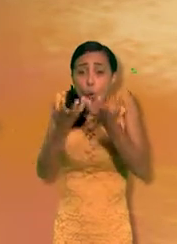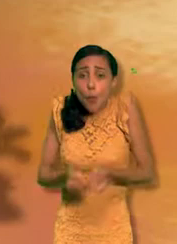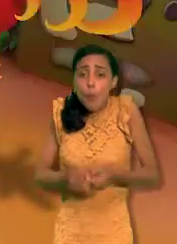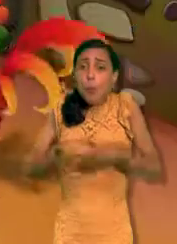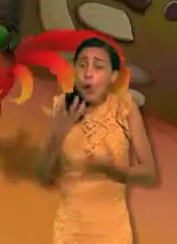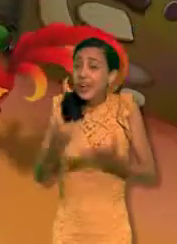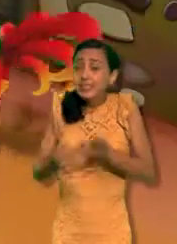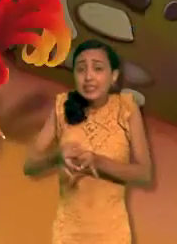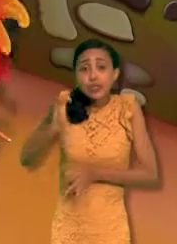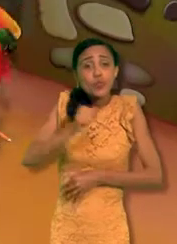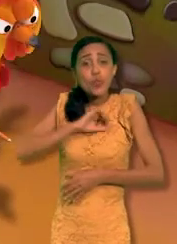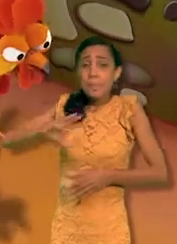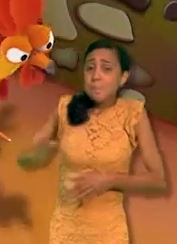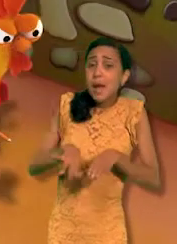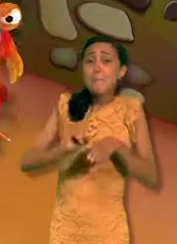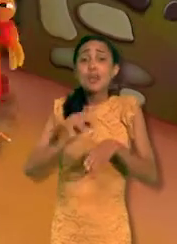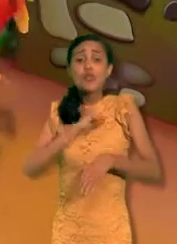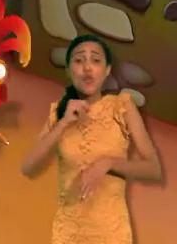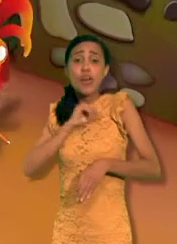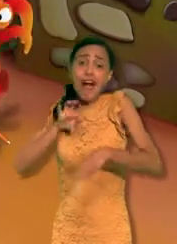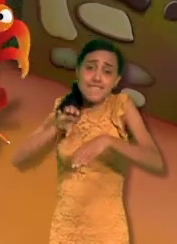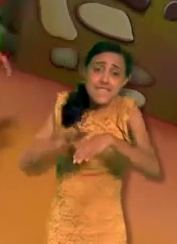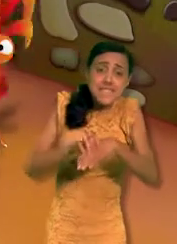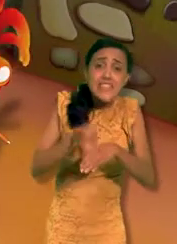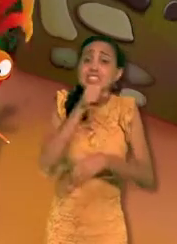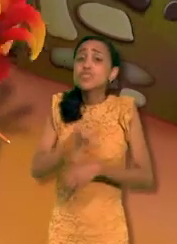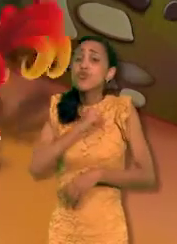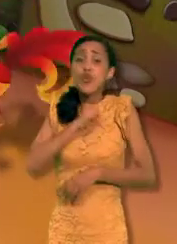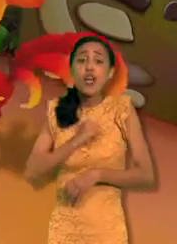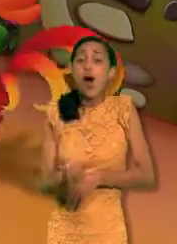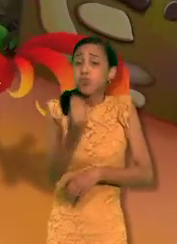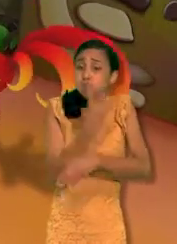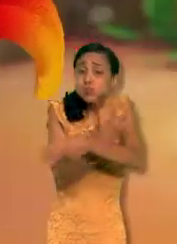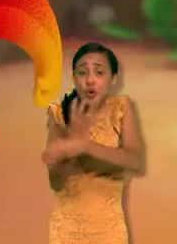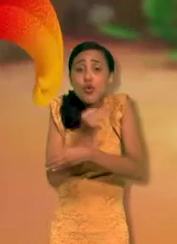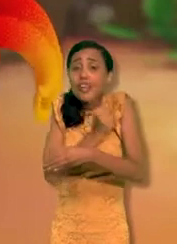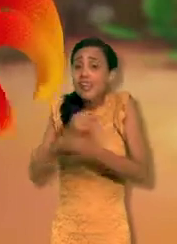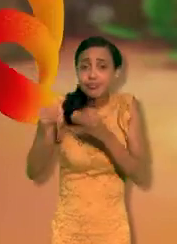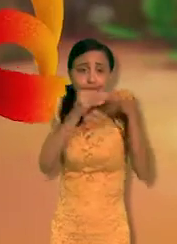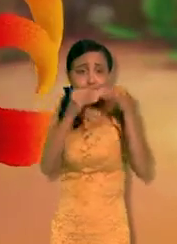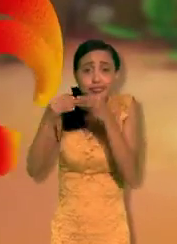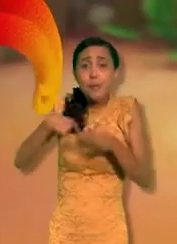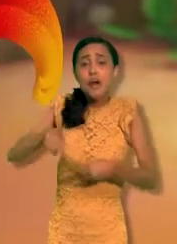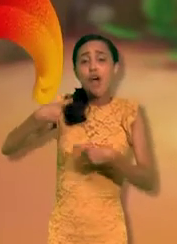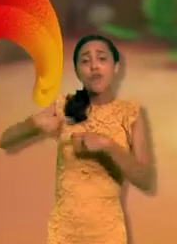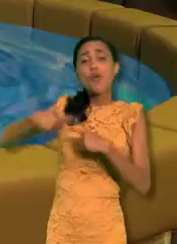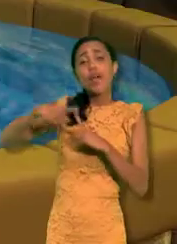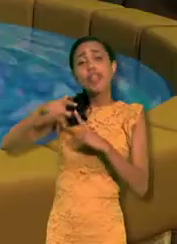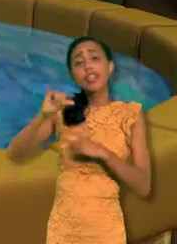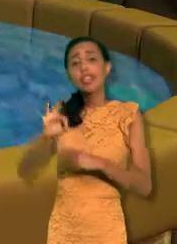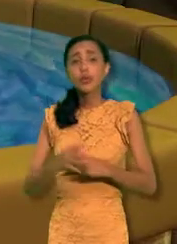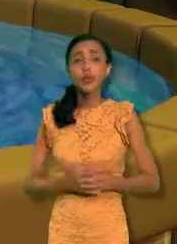que no quiere quemar al palo, que no quiere pegarle al perro, que no quiere morder al chivo, que no quiere comerse la hierba, que no quiere limpiarme el pico para ir a la boda de mi tío Ponejo.